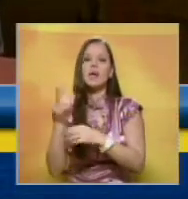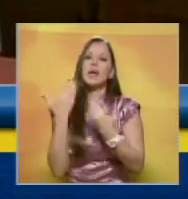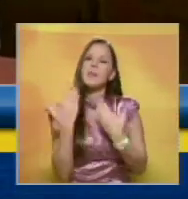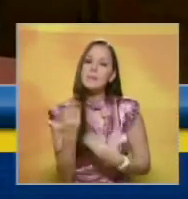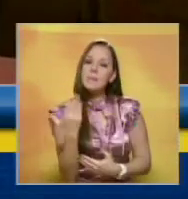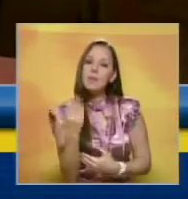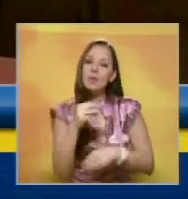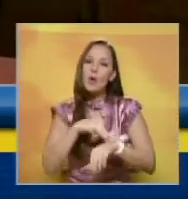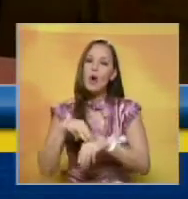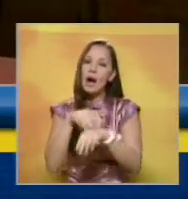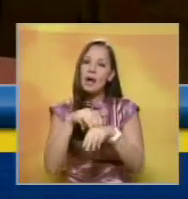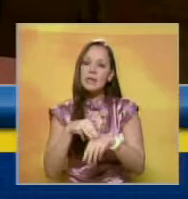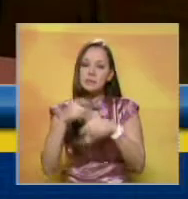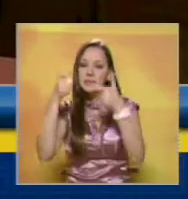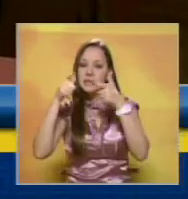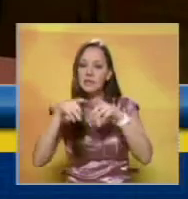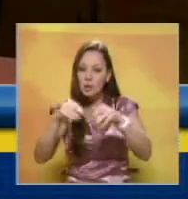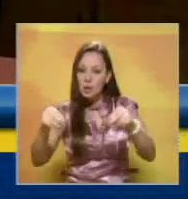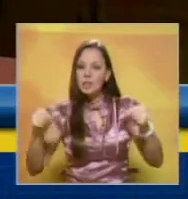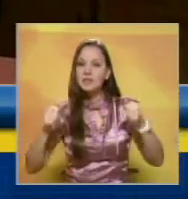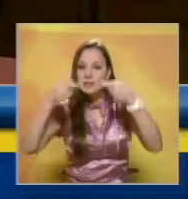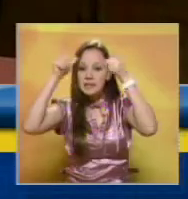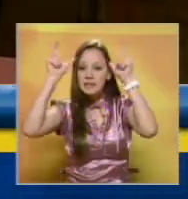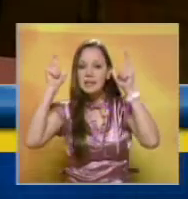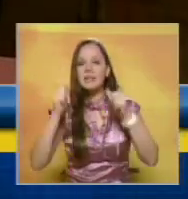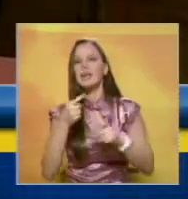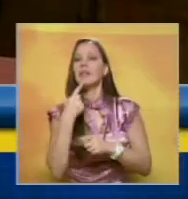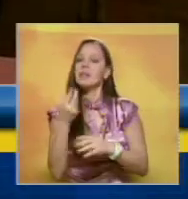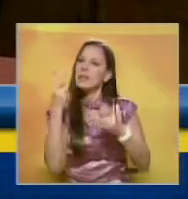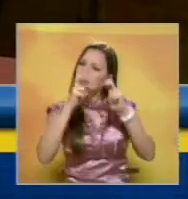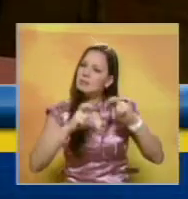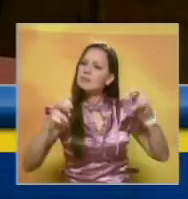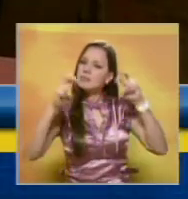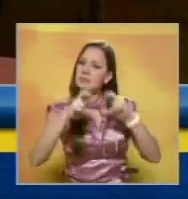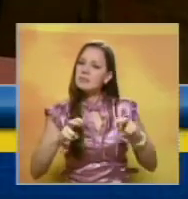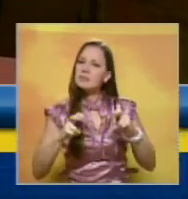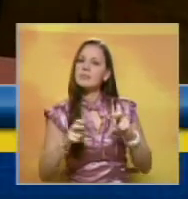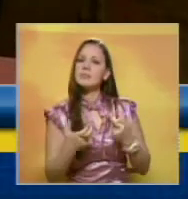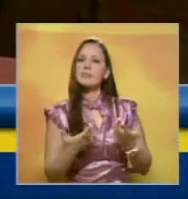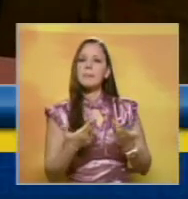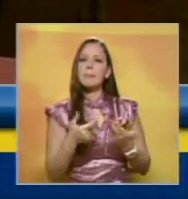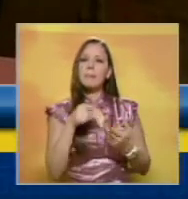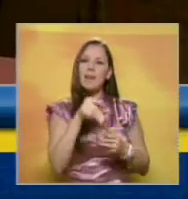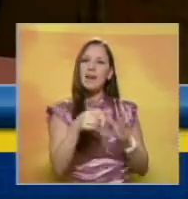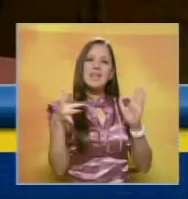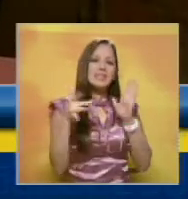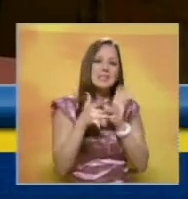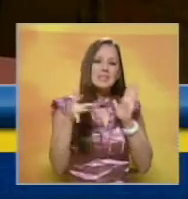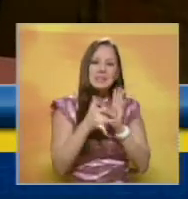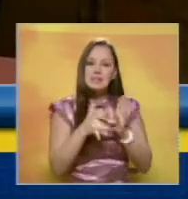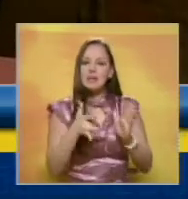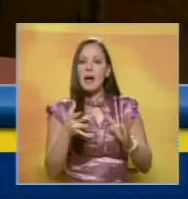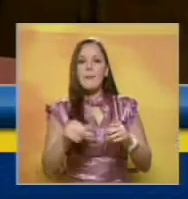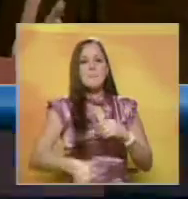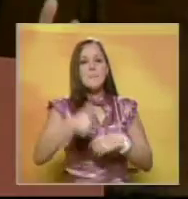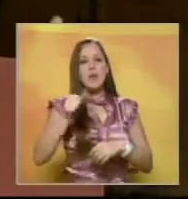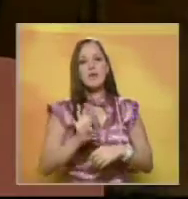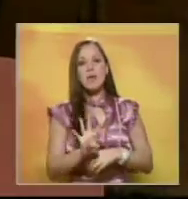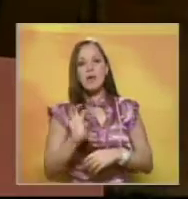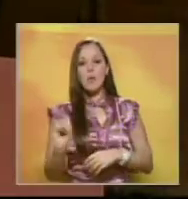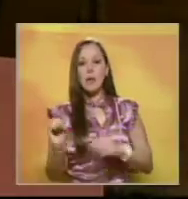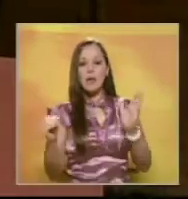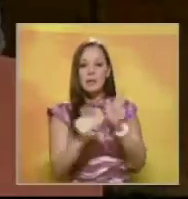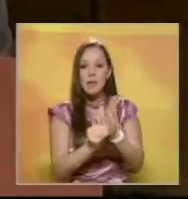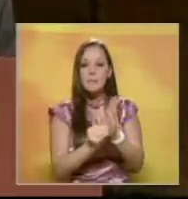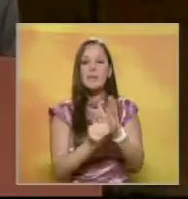de Hacienda, Mauricio Cárdenas, que estudie posibles soluciones para que esta situación que afecta a más de 40.000 familias en el norte